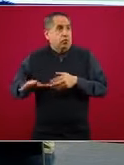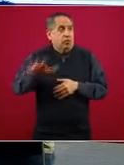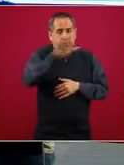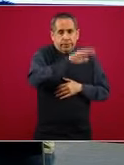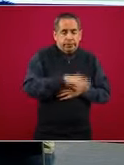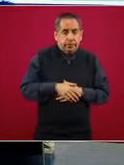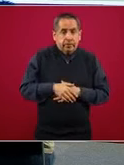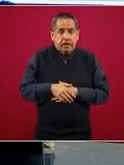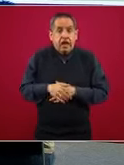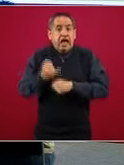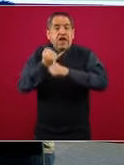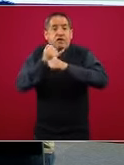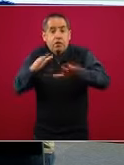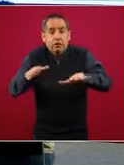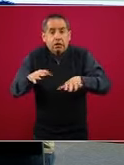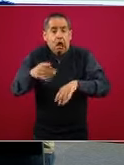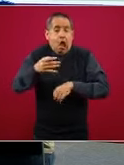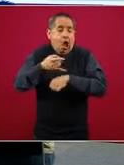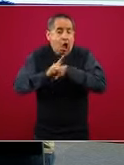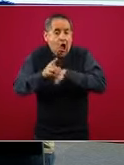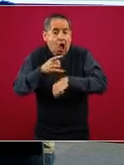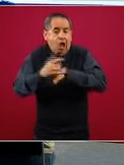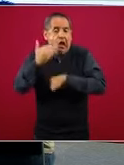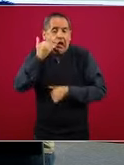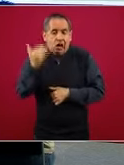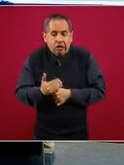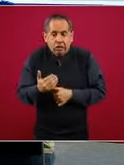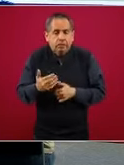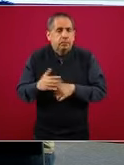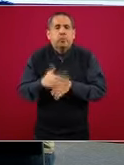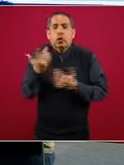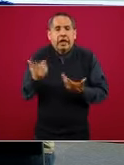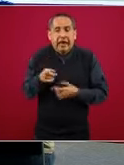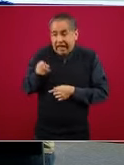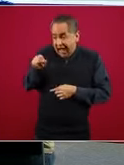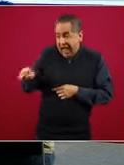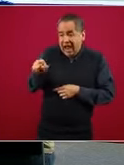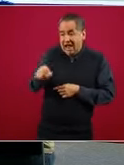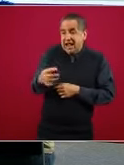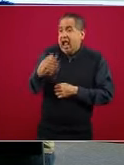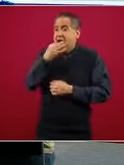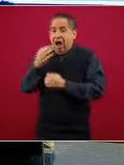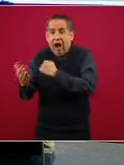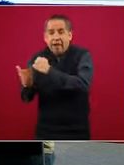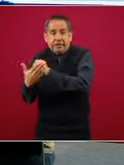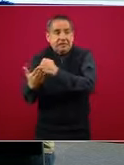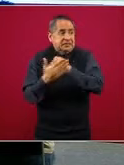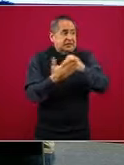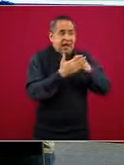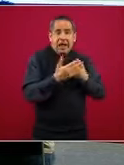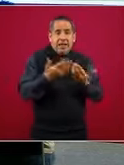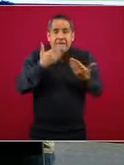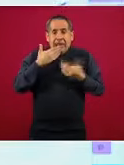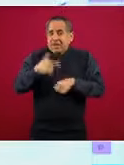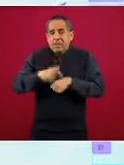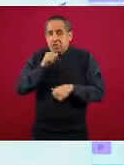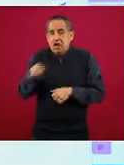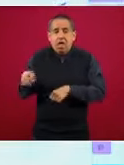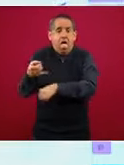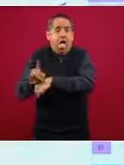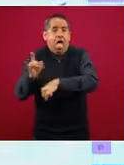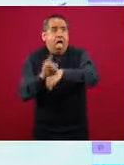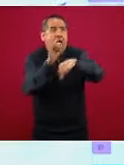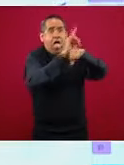Si hay deficiencia de información, porque de origen no se produce a tiempo, o peor aún, porque